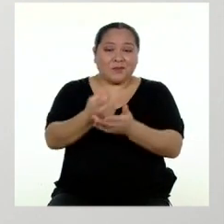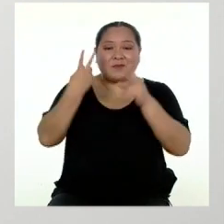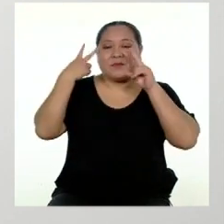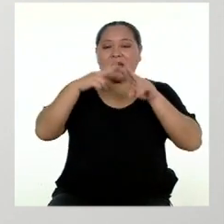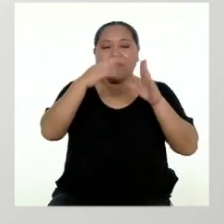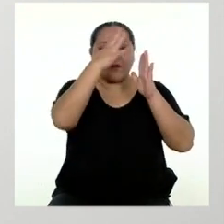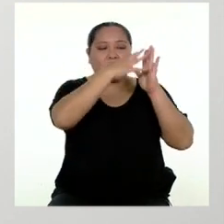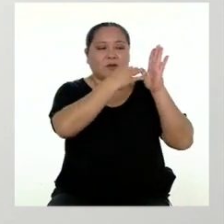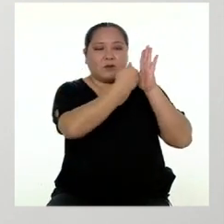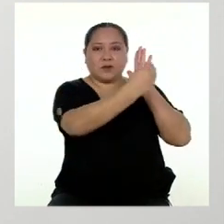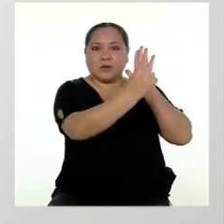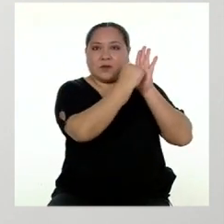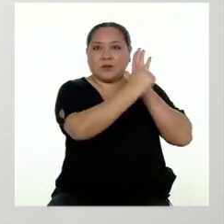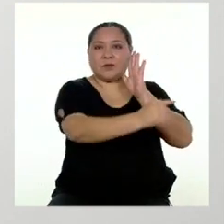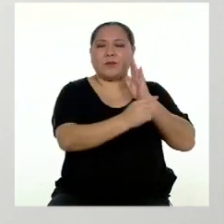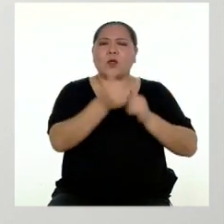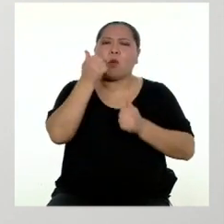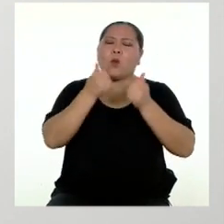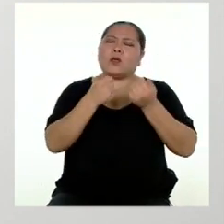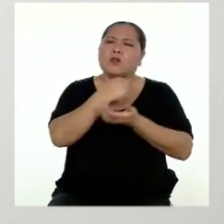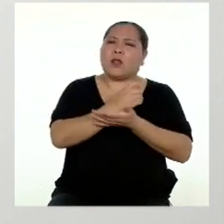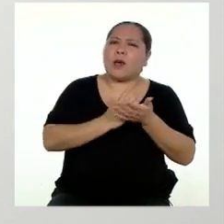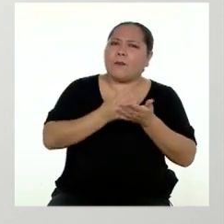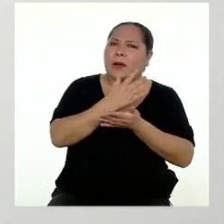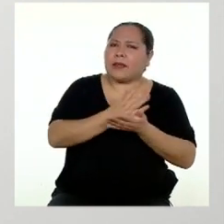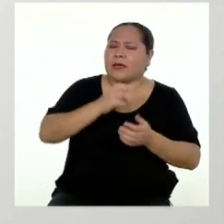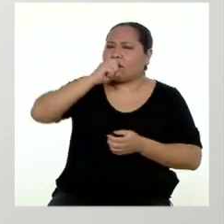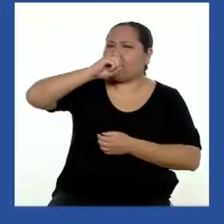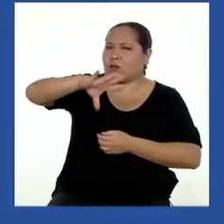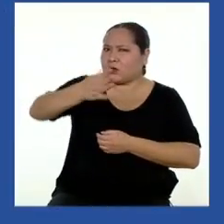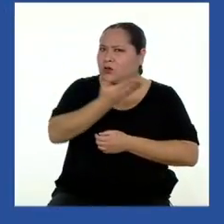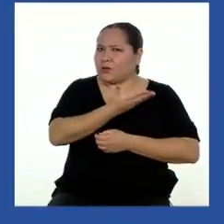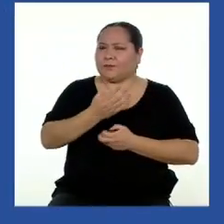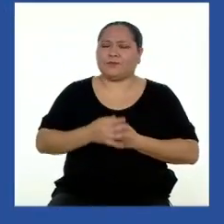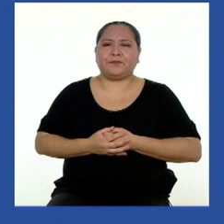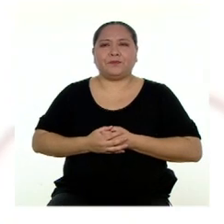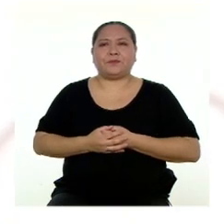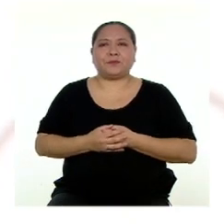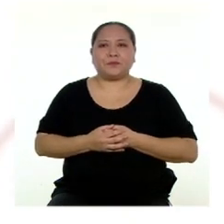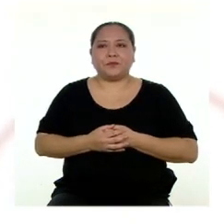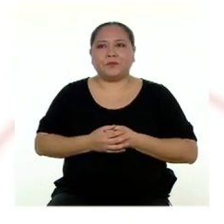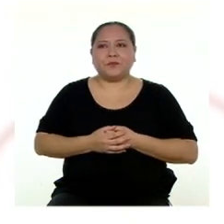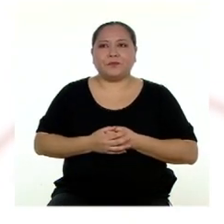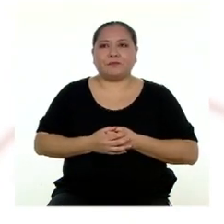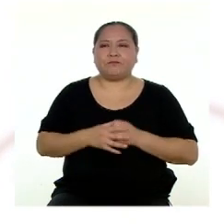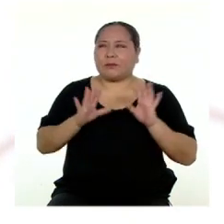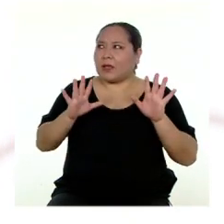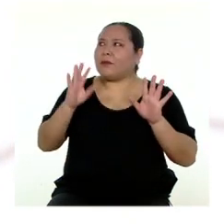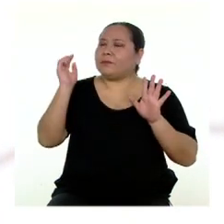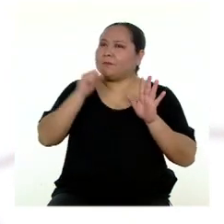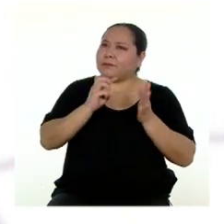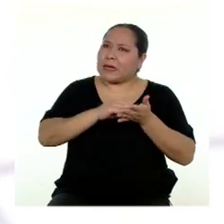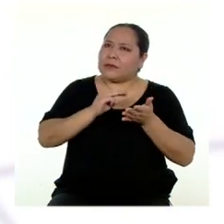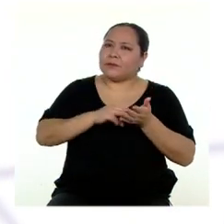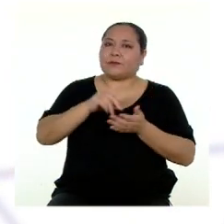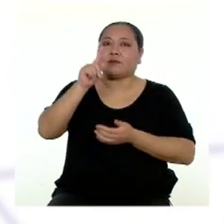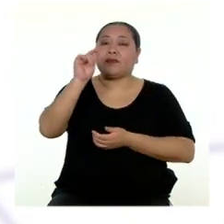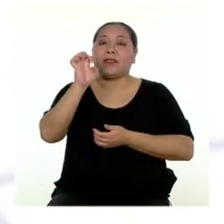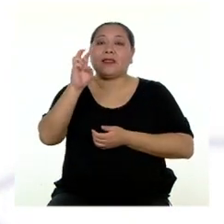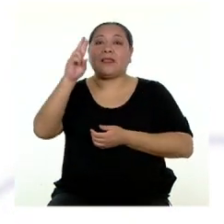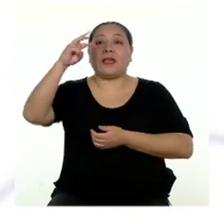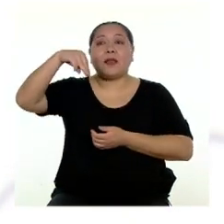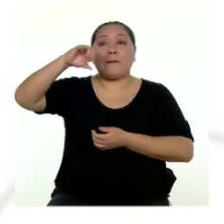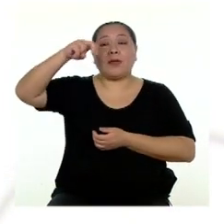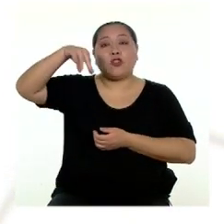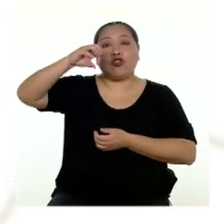esta ecuación primero. ¿Qué elementos hemos mencionado hasta ahora? Pues más que nada los términos y los